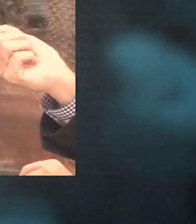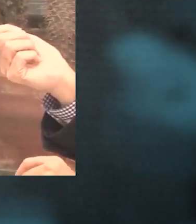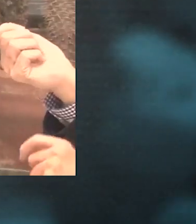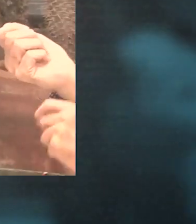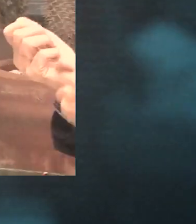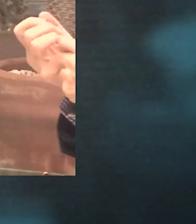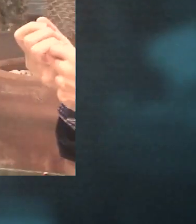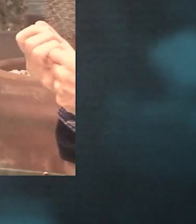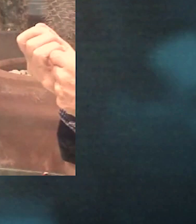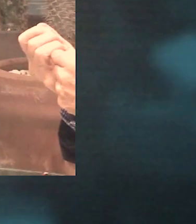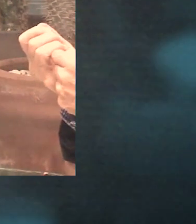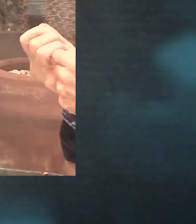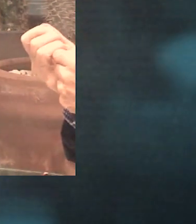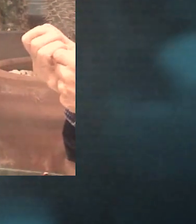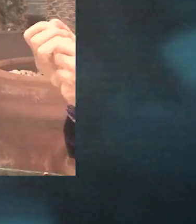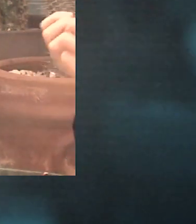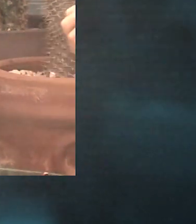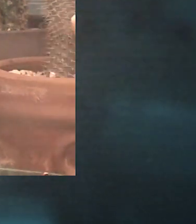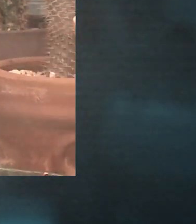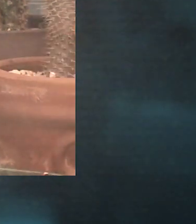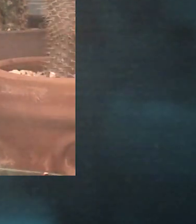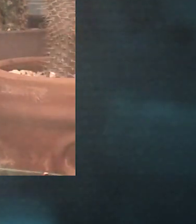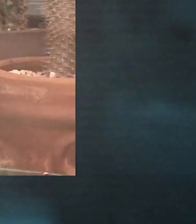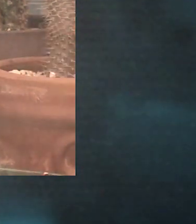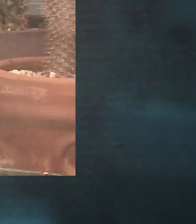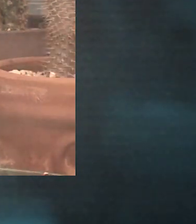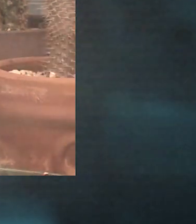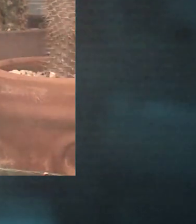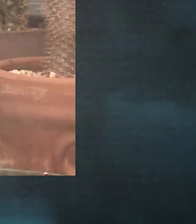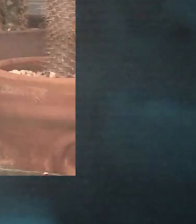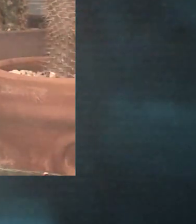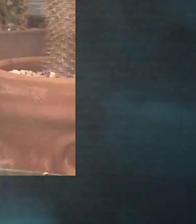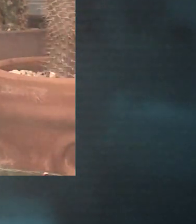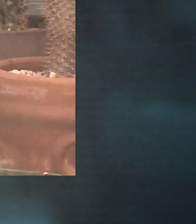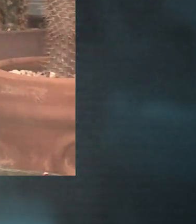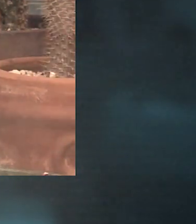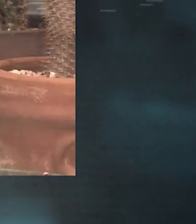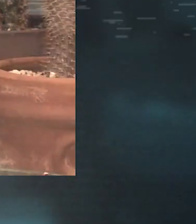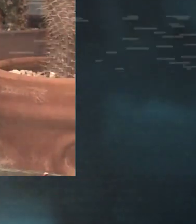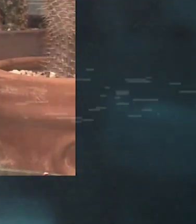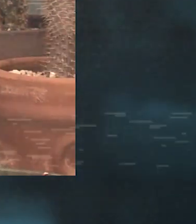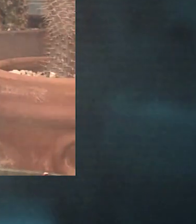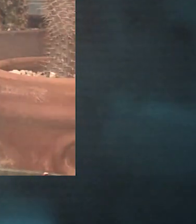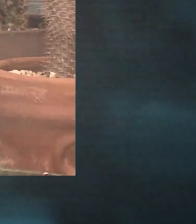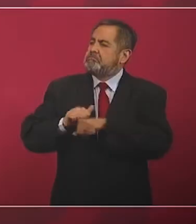Bueno. Son los militares disfrazados de público.